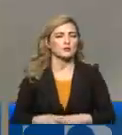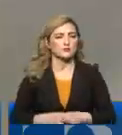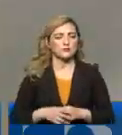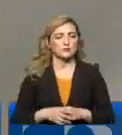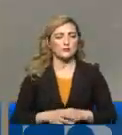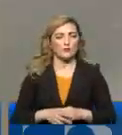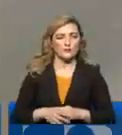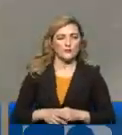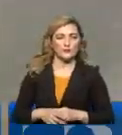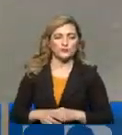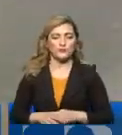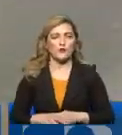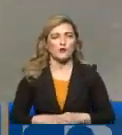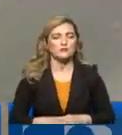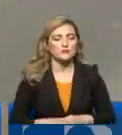Estos radares fueron